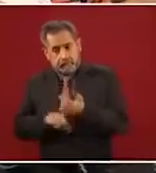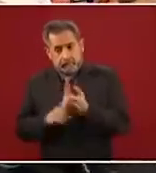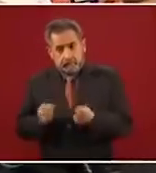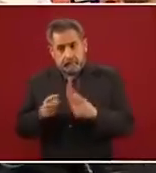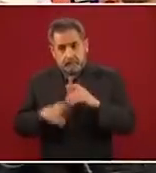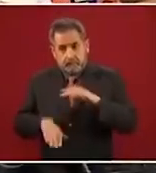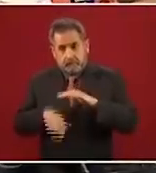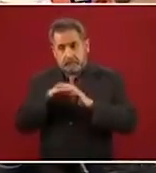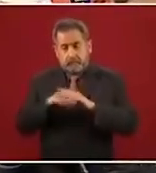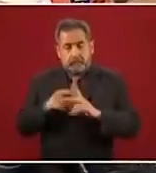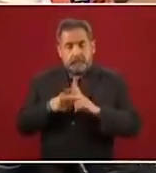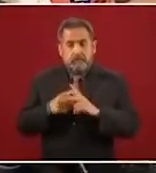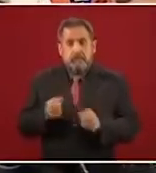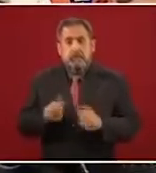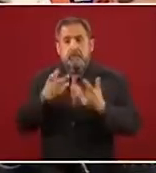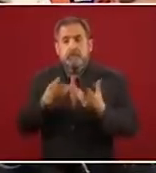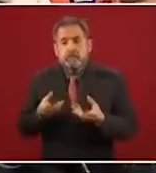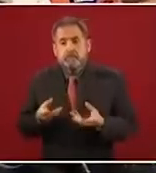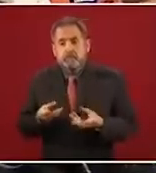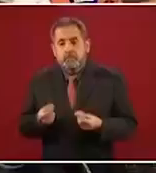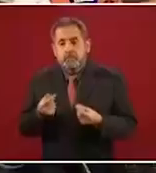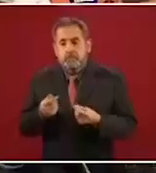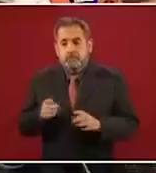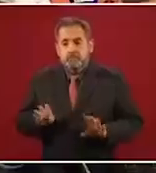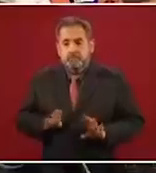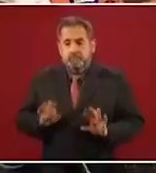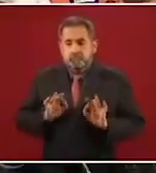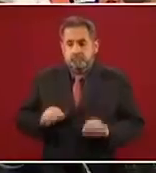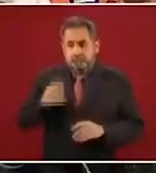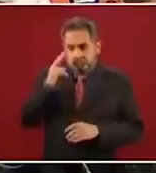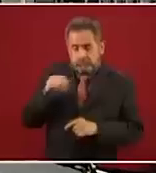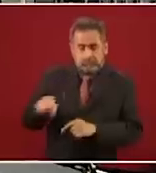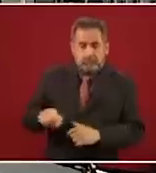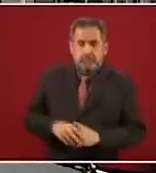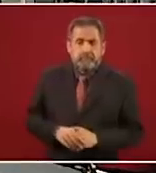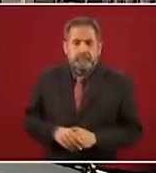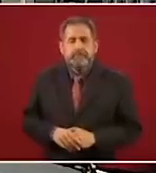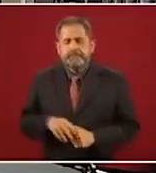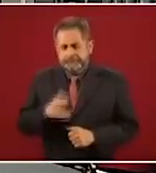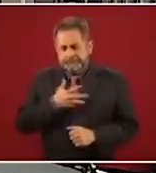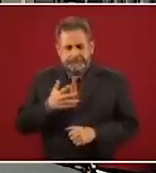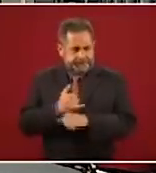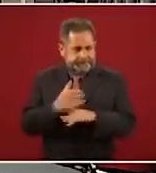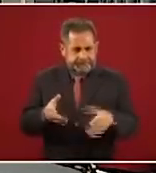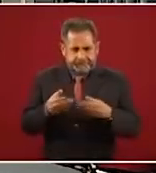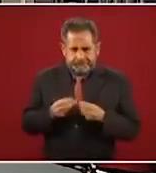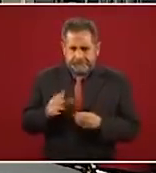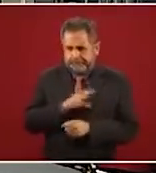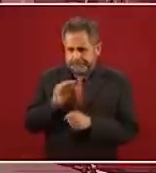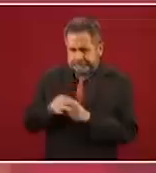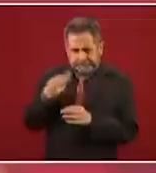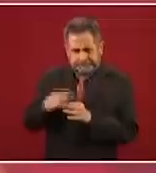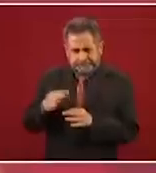cantidad calculada de esa acción de beneficio a nuestro sí, país? Sí, sí tenemos el informe